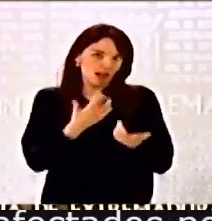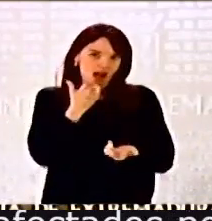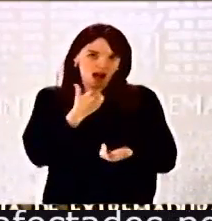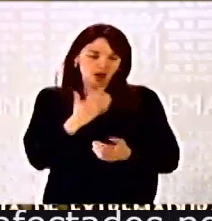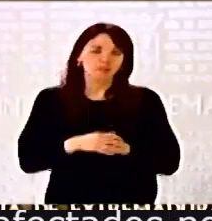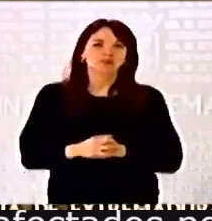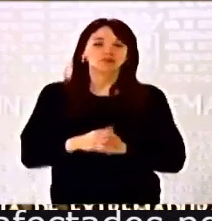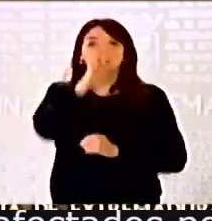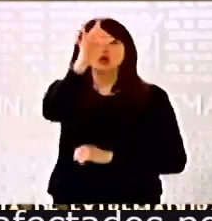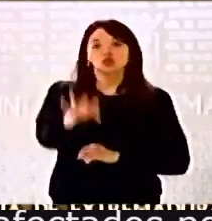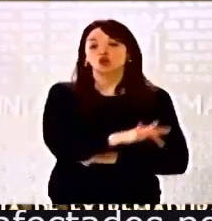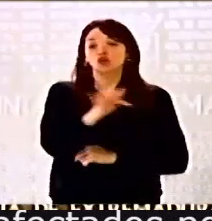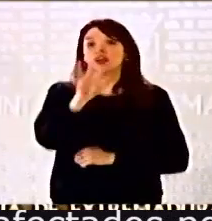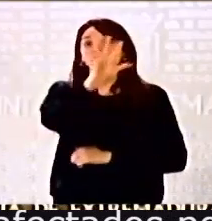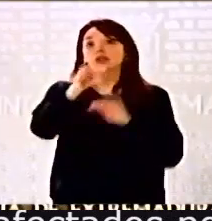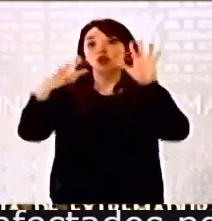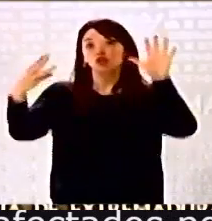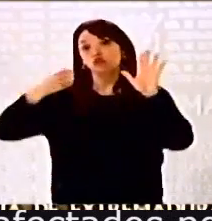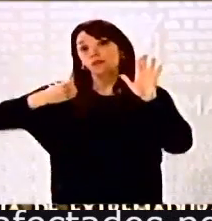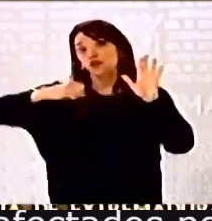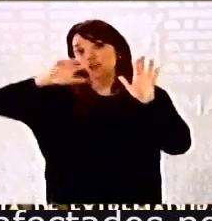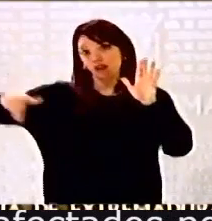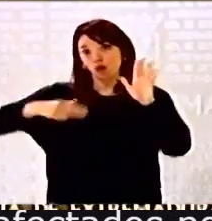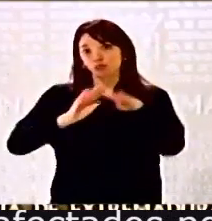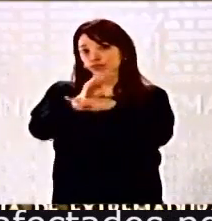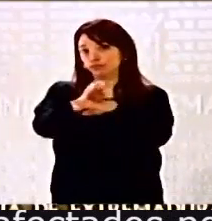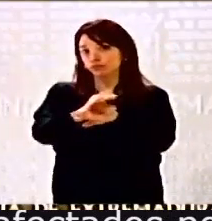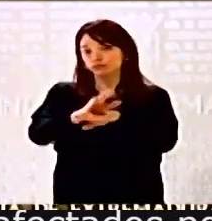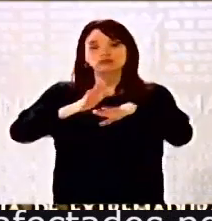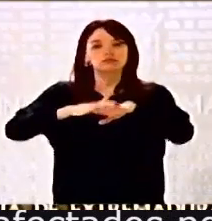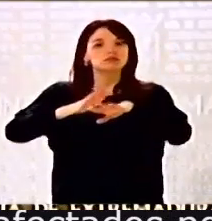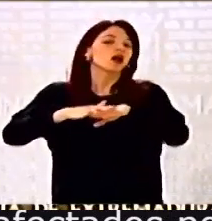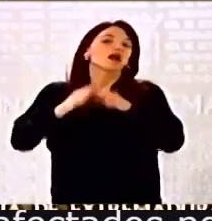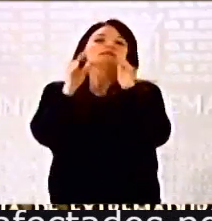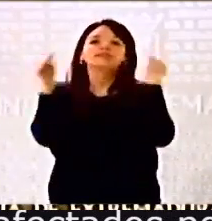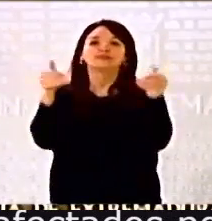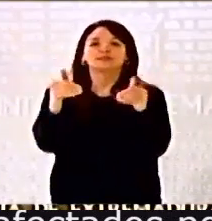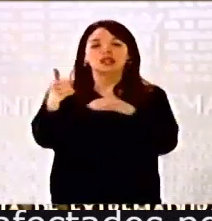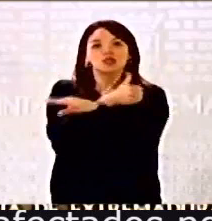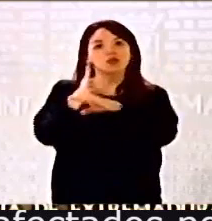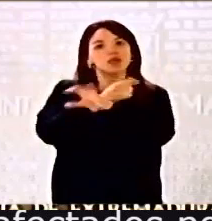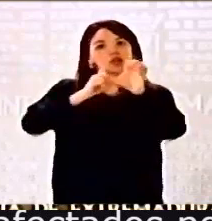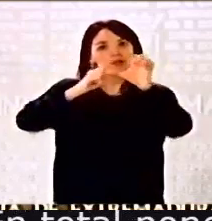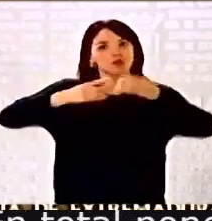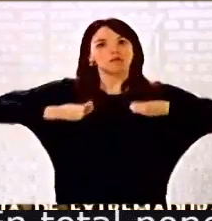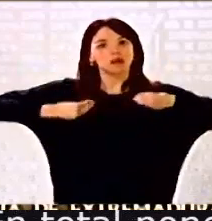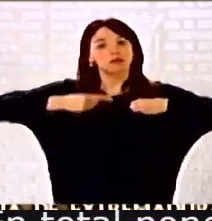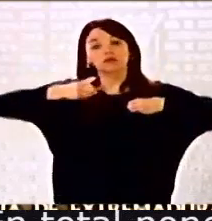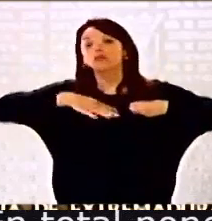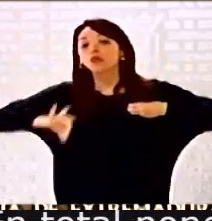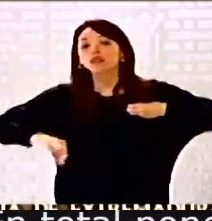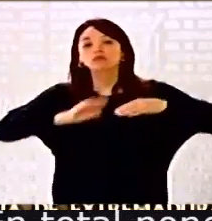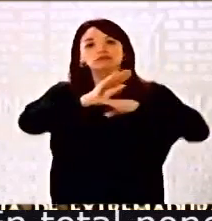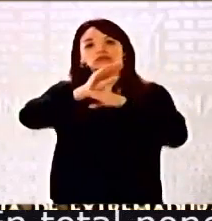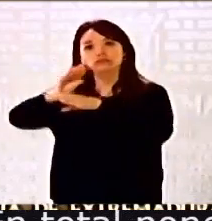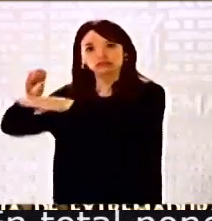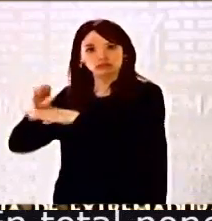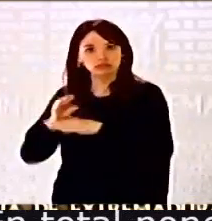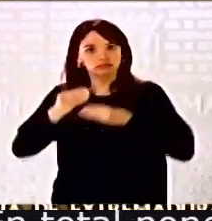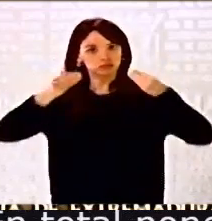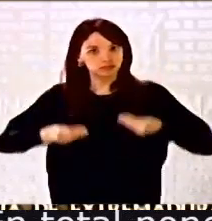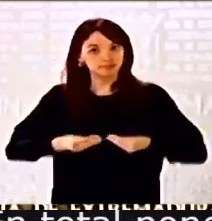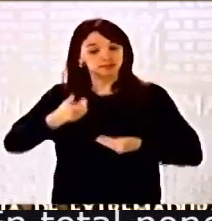58 millones de euros a disposición de los extremeños que puedan solicitar estas ayudas y